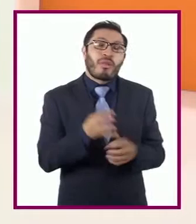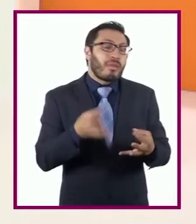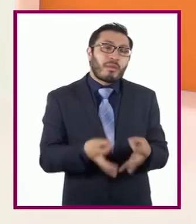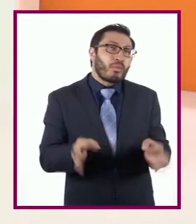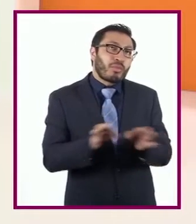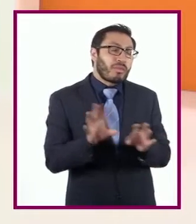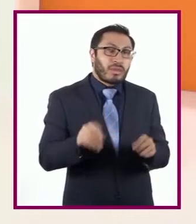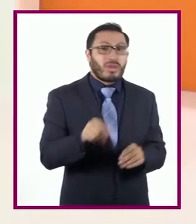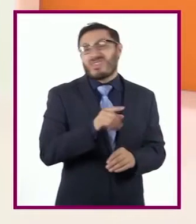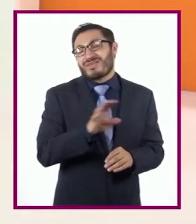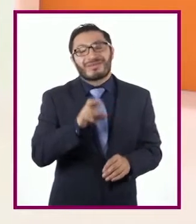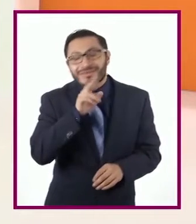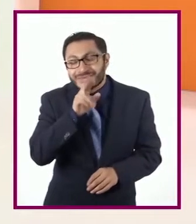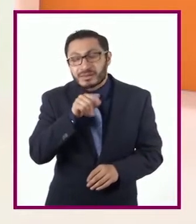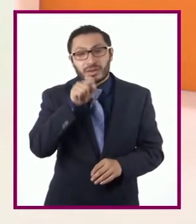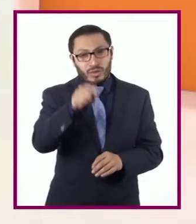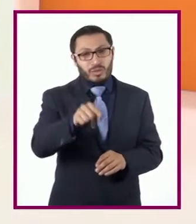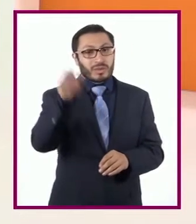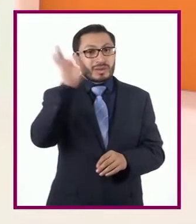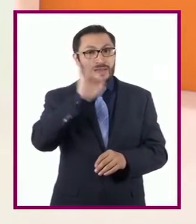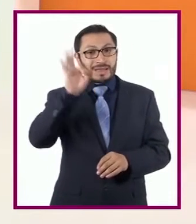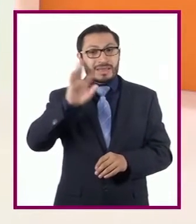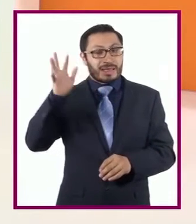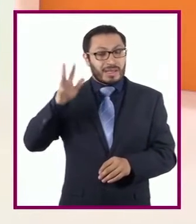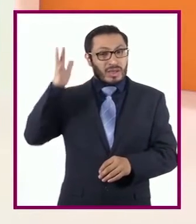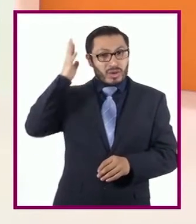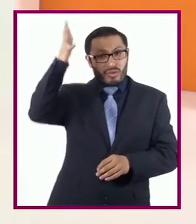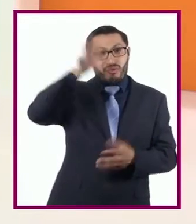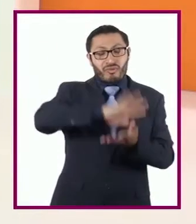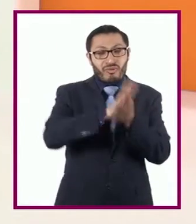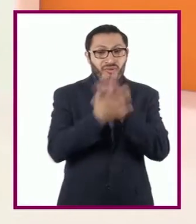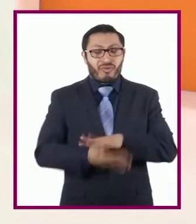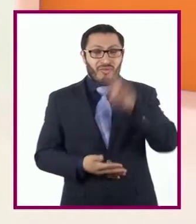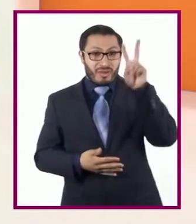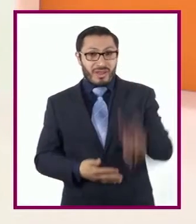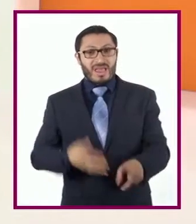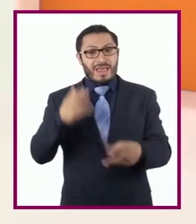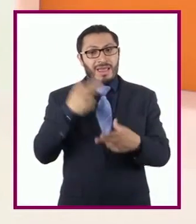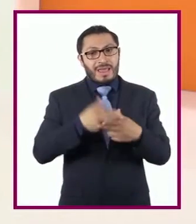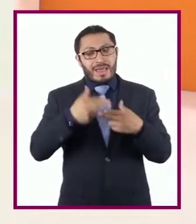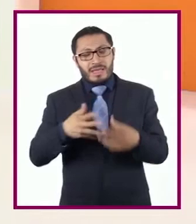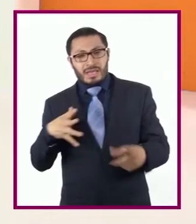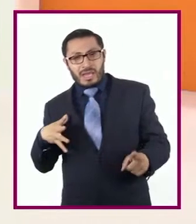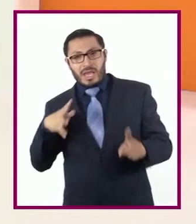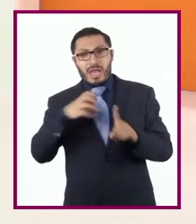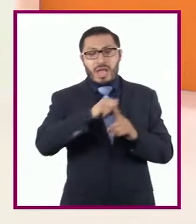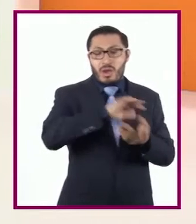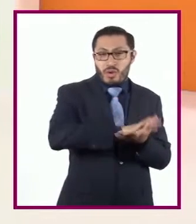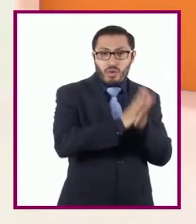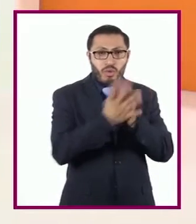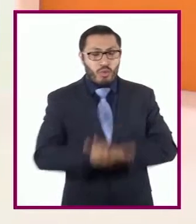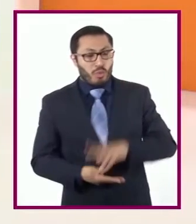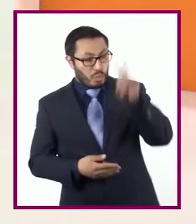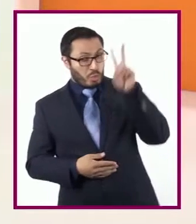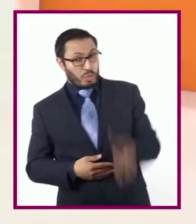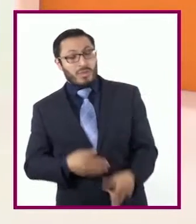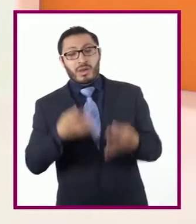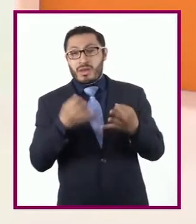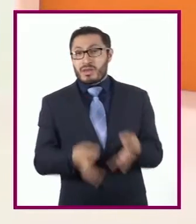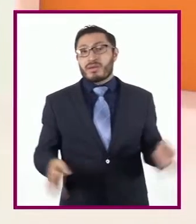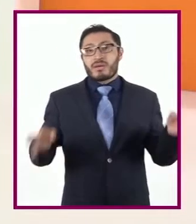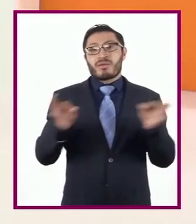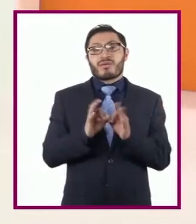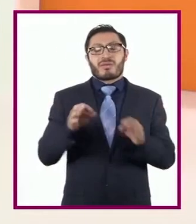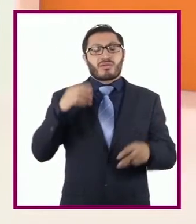Sus aspiraciones pueden llegar a convertirse en metas, hasta concretarlas en logros personales. Lo importante es comenzar